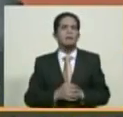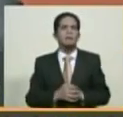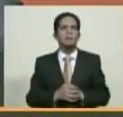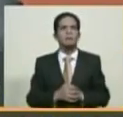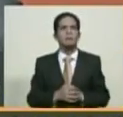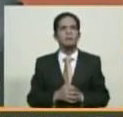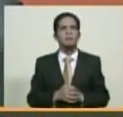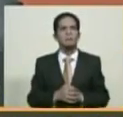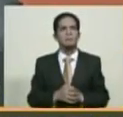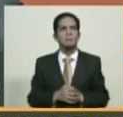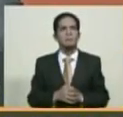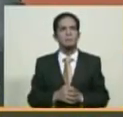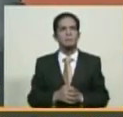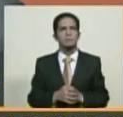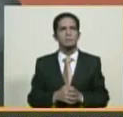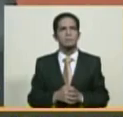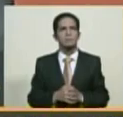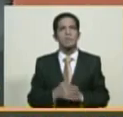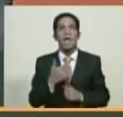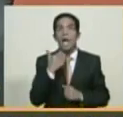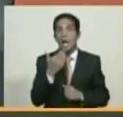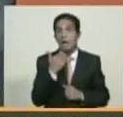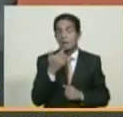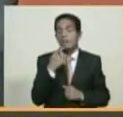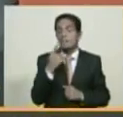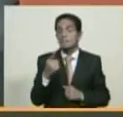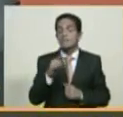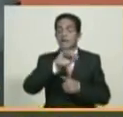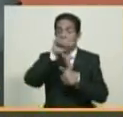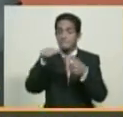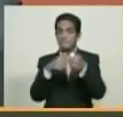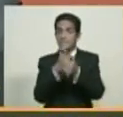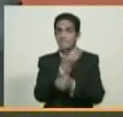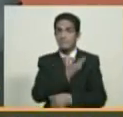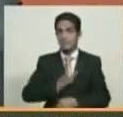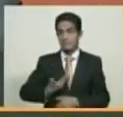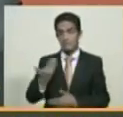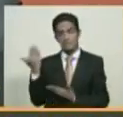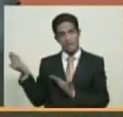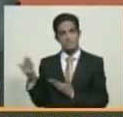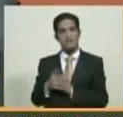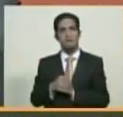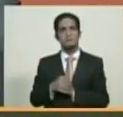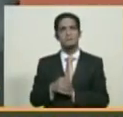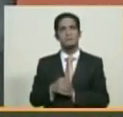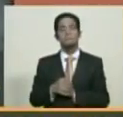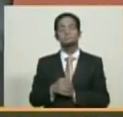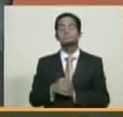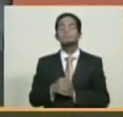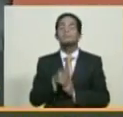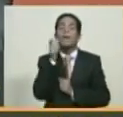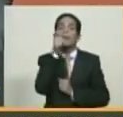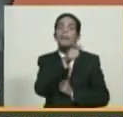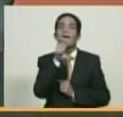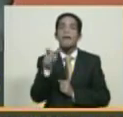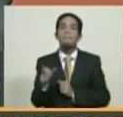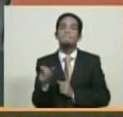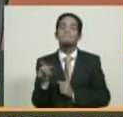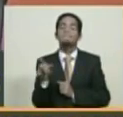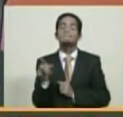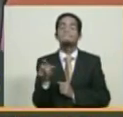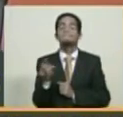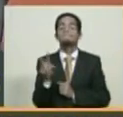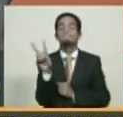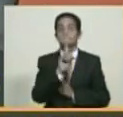Venezuela. Y hay algo que mencionó la vicepresidenta que yo quiero resaltar. A los venezolanos que han migrado a